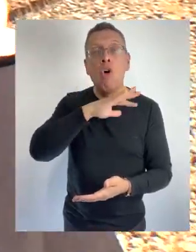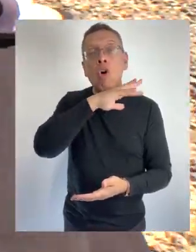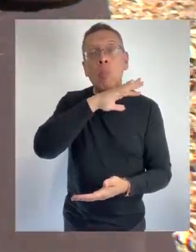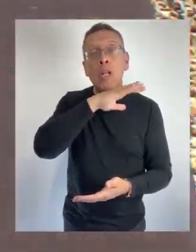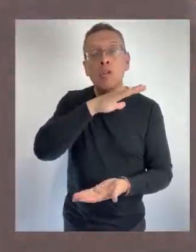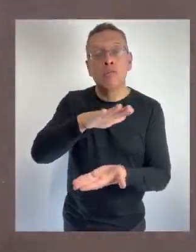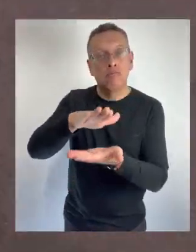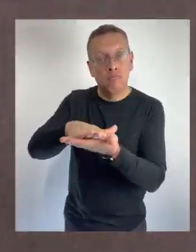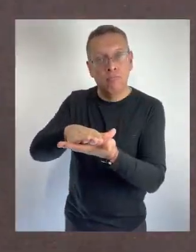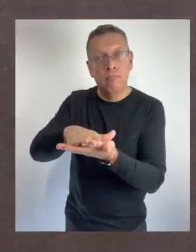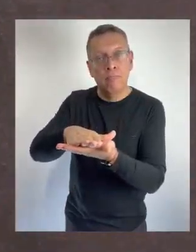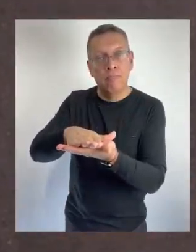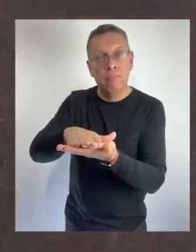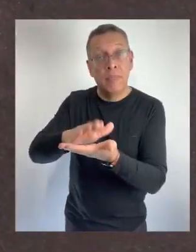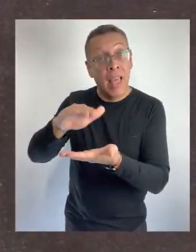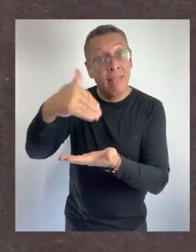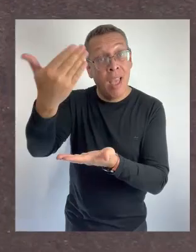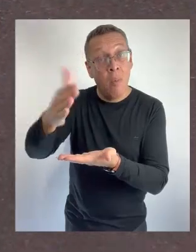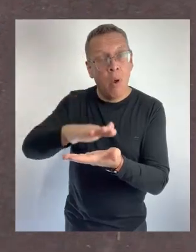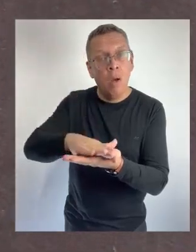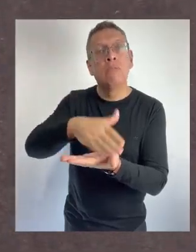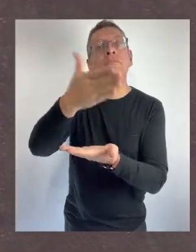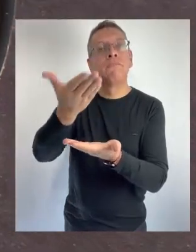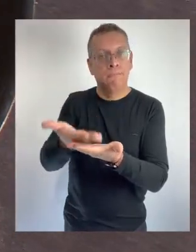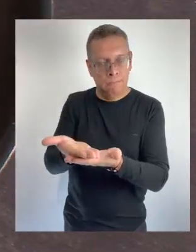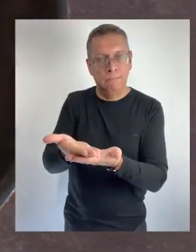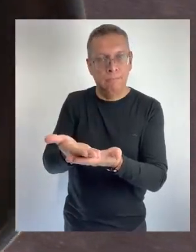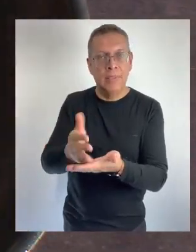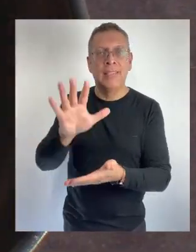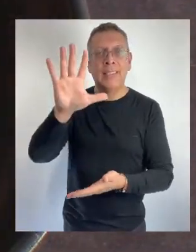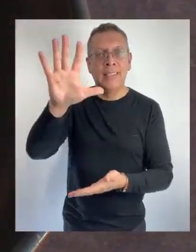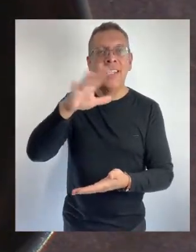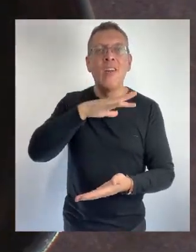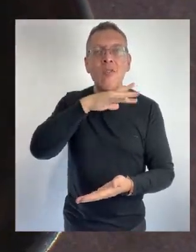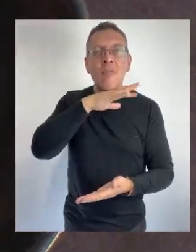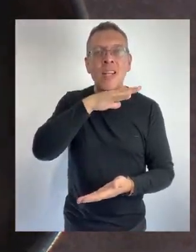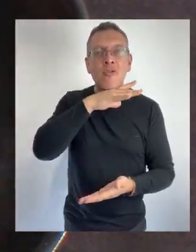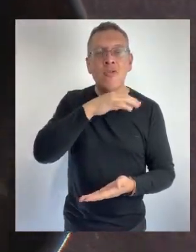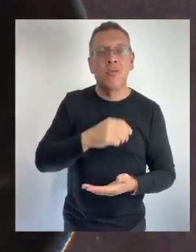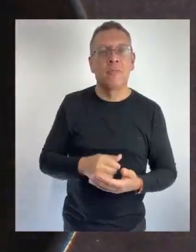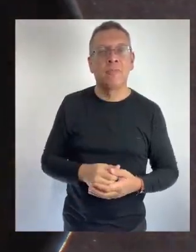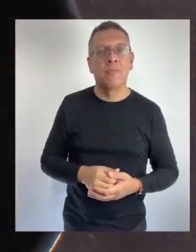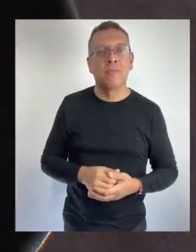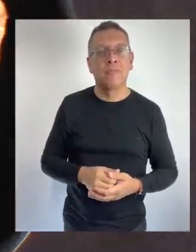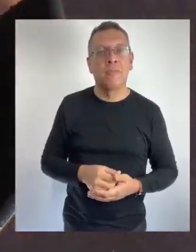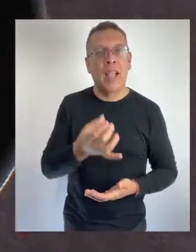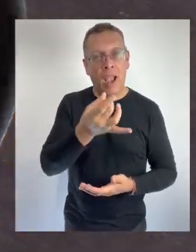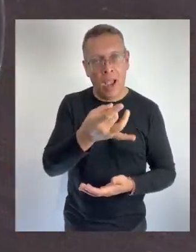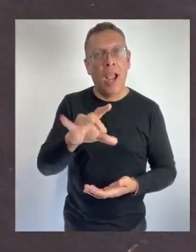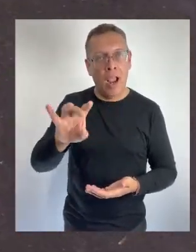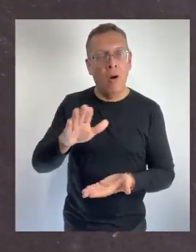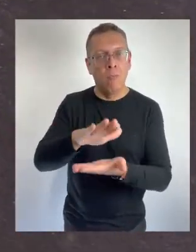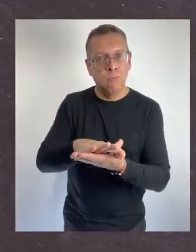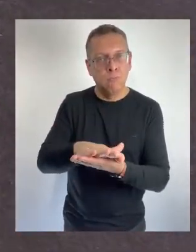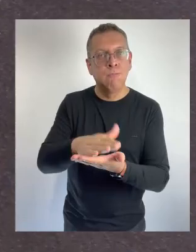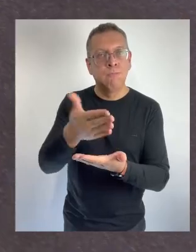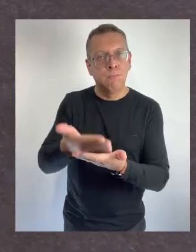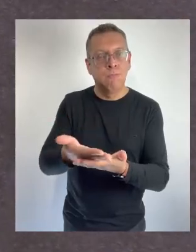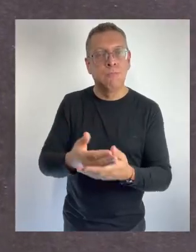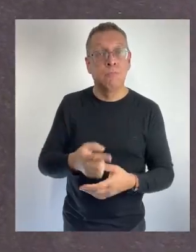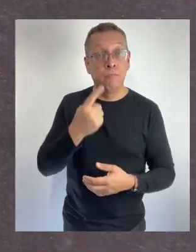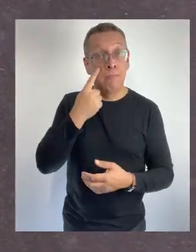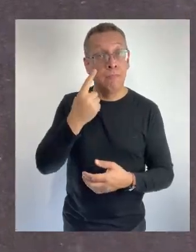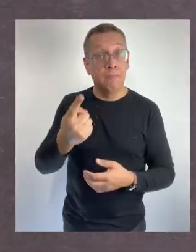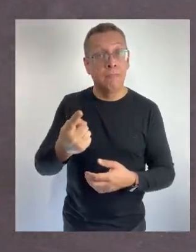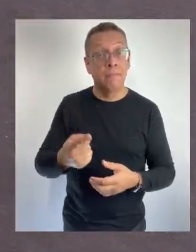mira la grasa claro. Del pato como está linda, clara. Ya. Entonces tú ves, lo se cose, sí. No